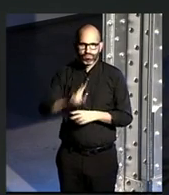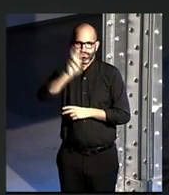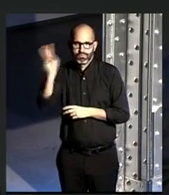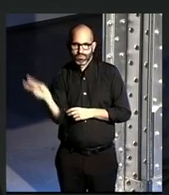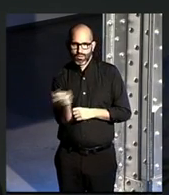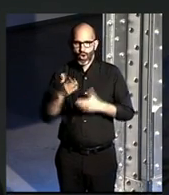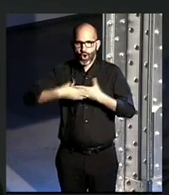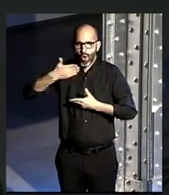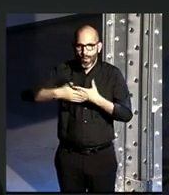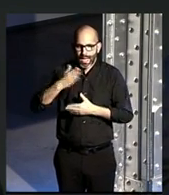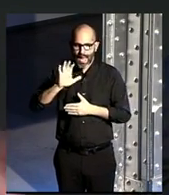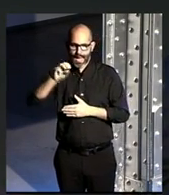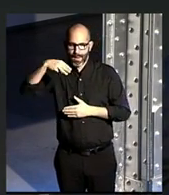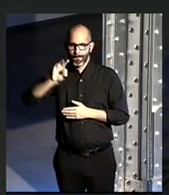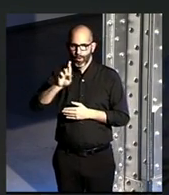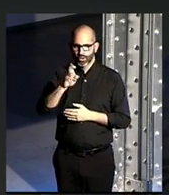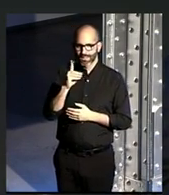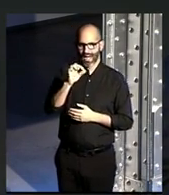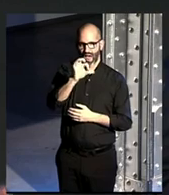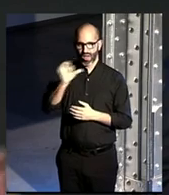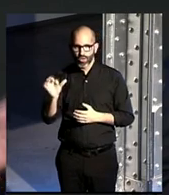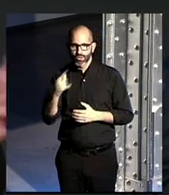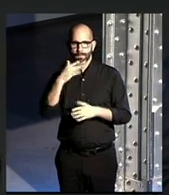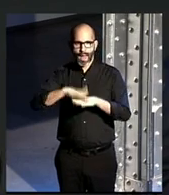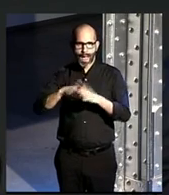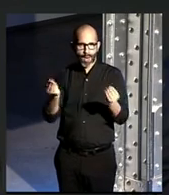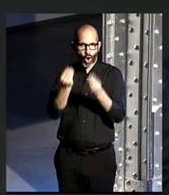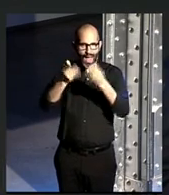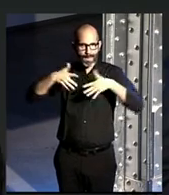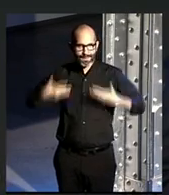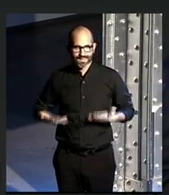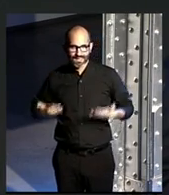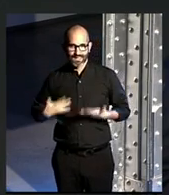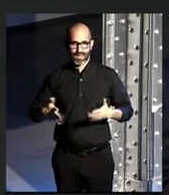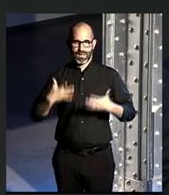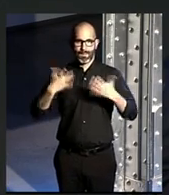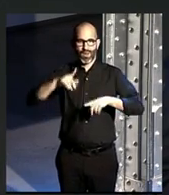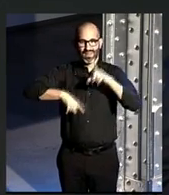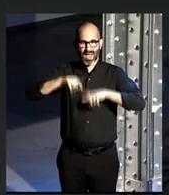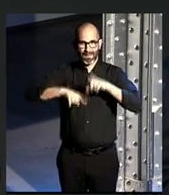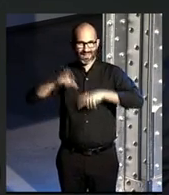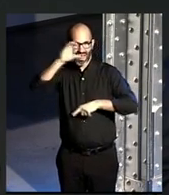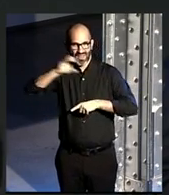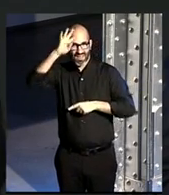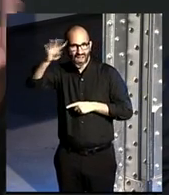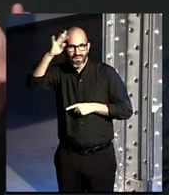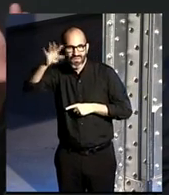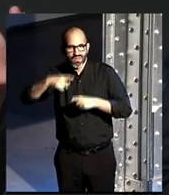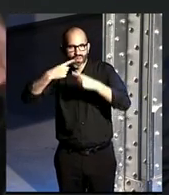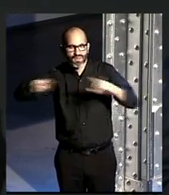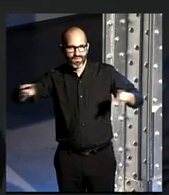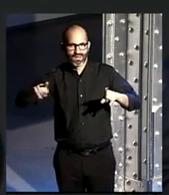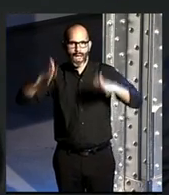novela Empotrados, claro, ocurre en el presente. Y otra cosa que no es jamás la ciencia ficción es